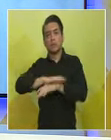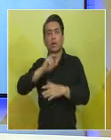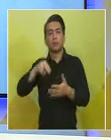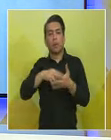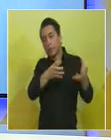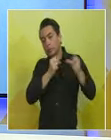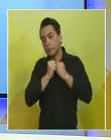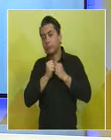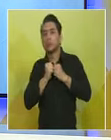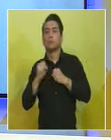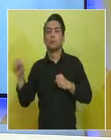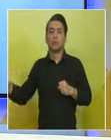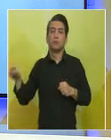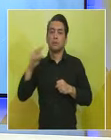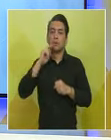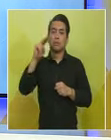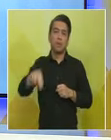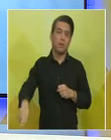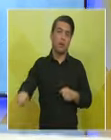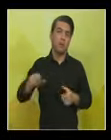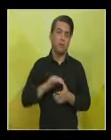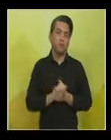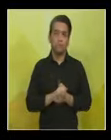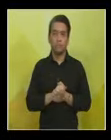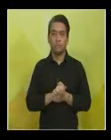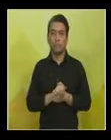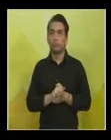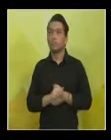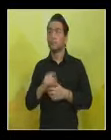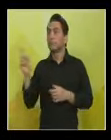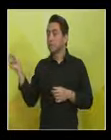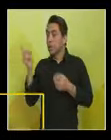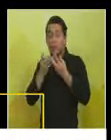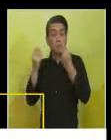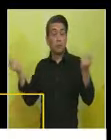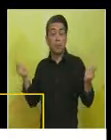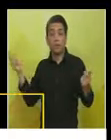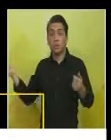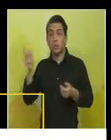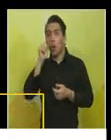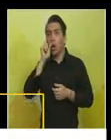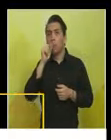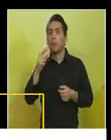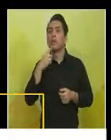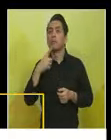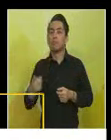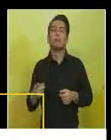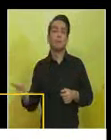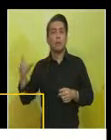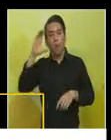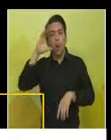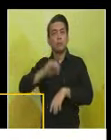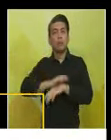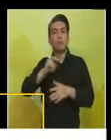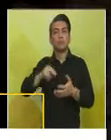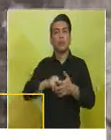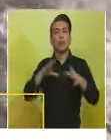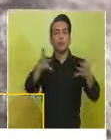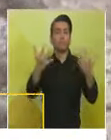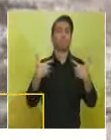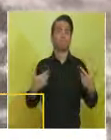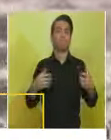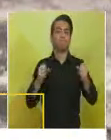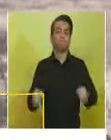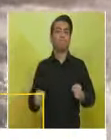un sector de Chimaltenango. Desaparecido se encuentra un hombre que habría sido retenido junto a un amigo por agentes de